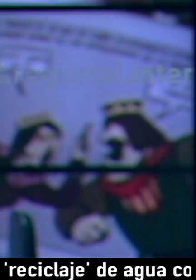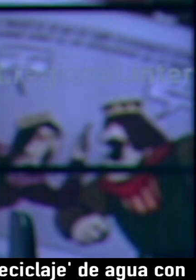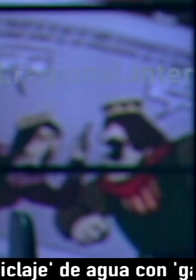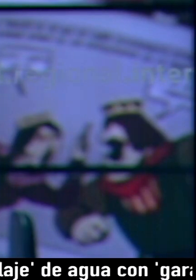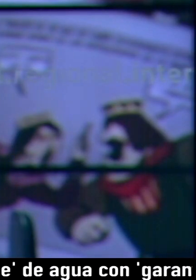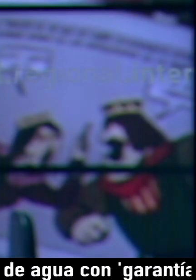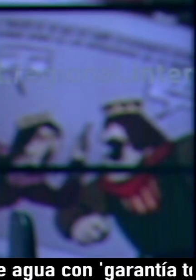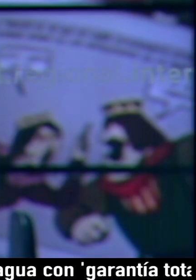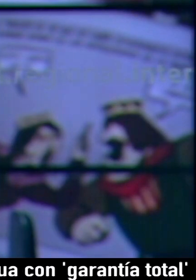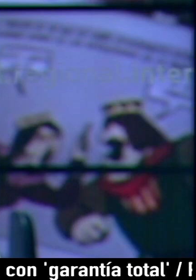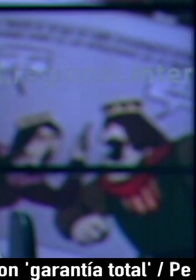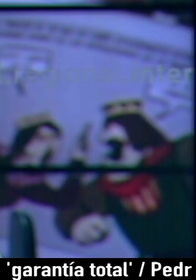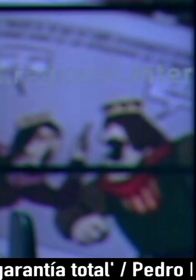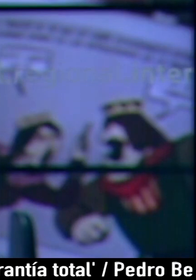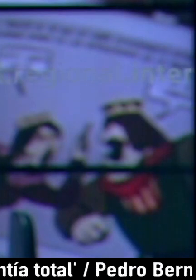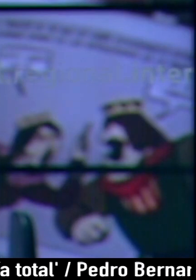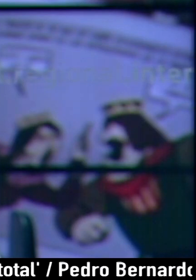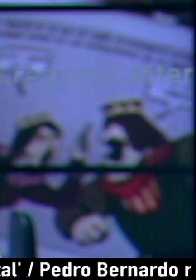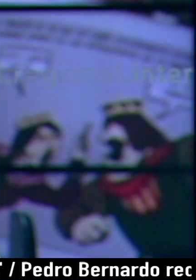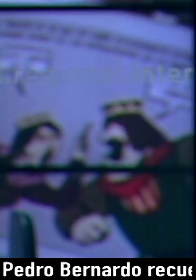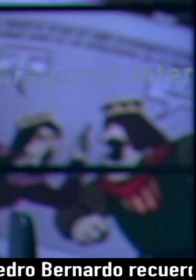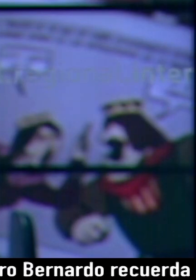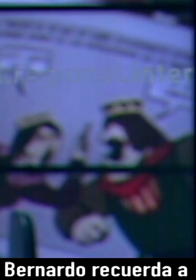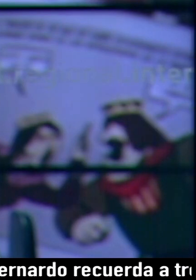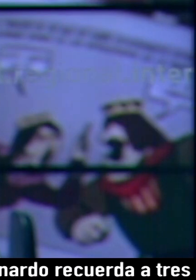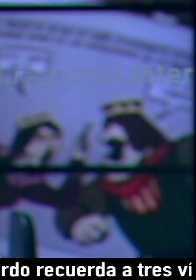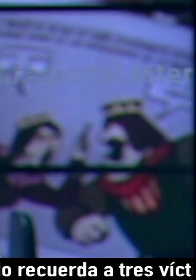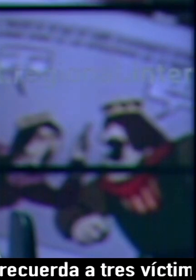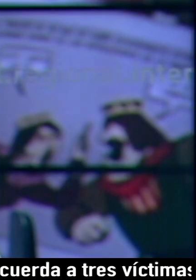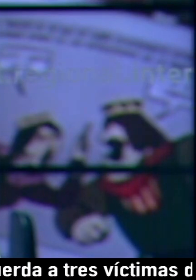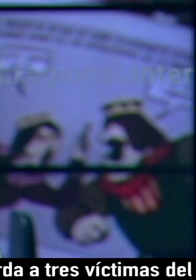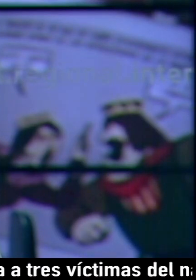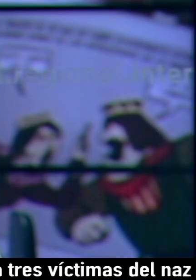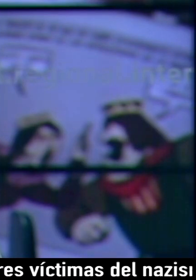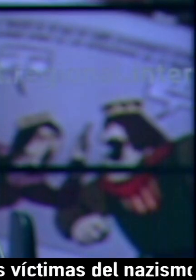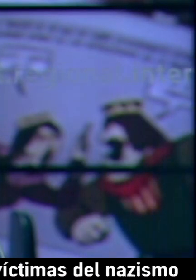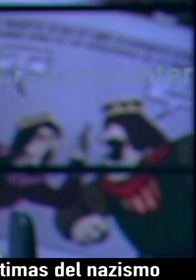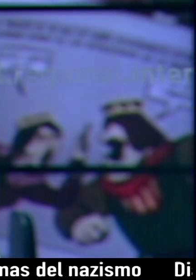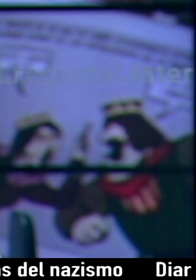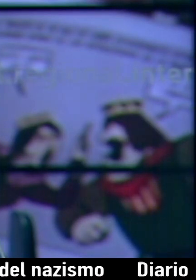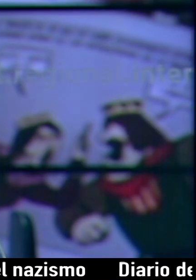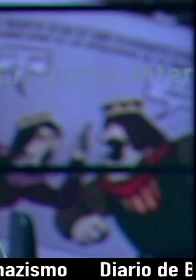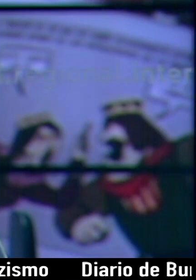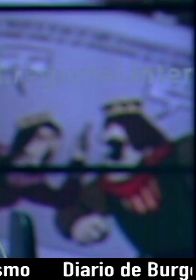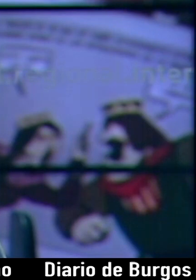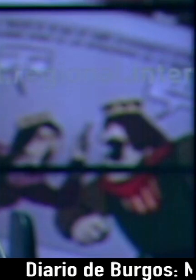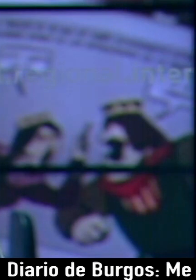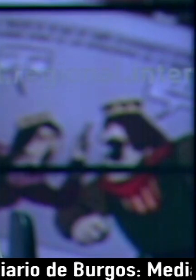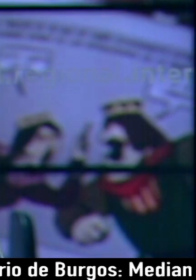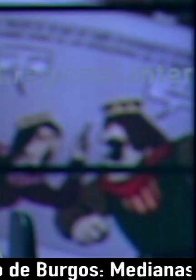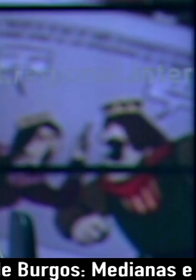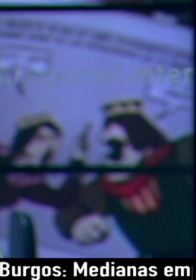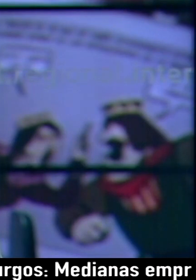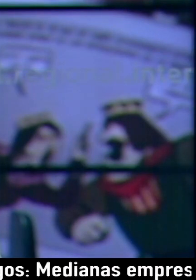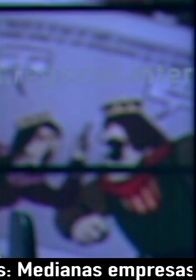todo centrados en las viñetas. Los libreros nos han contado que vuelve a estar en auge y que en las aulas se ha convertido en una lectura